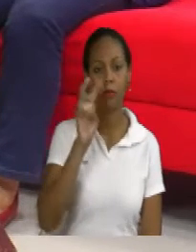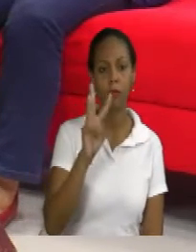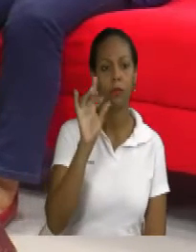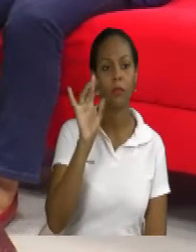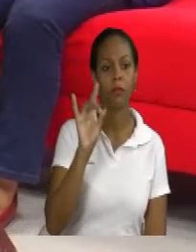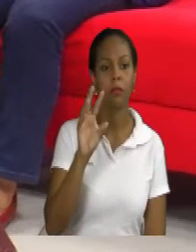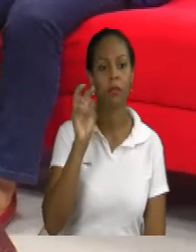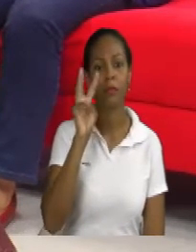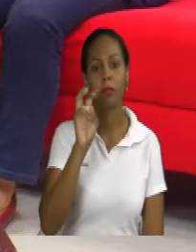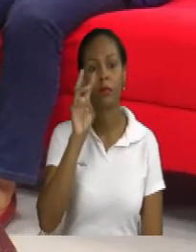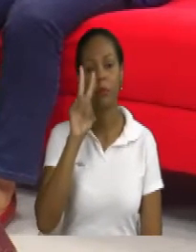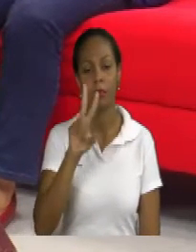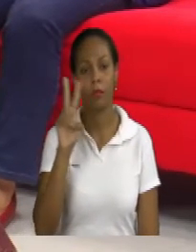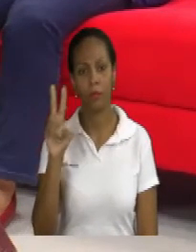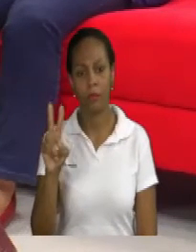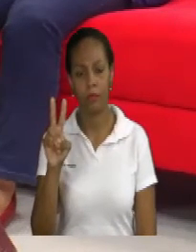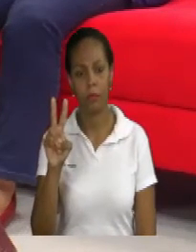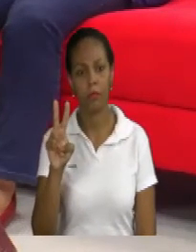315-822-5141,